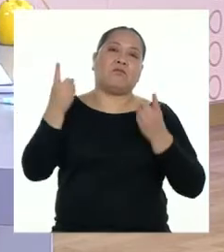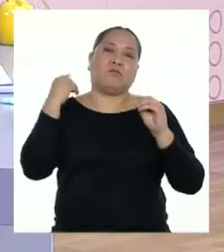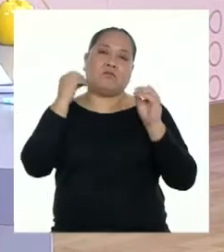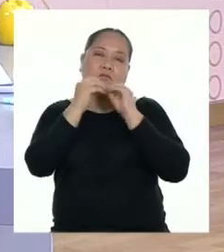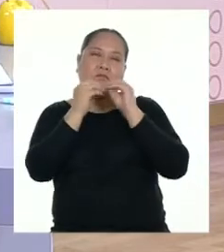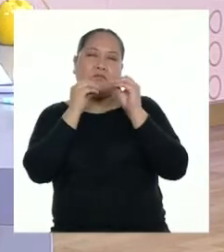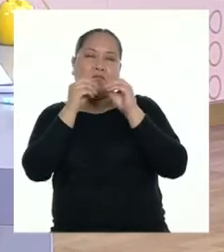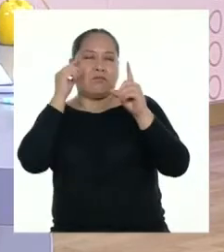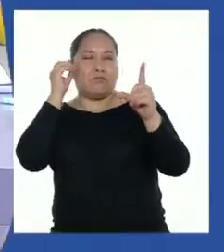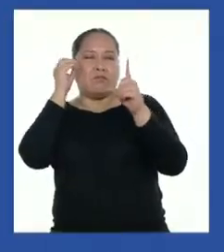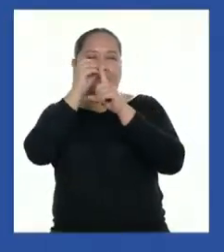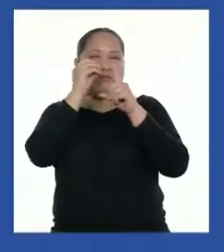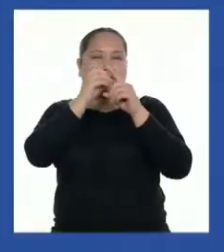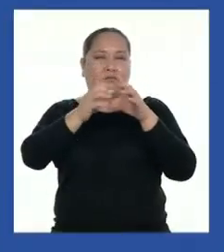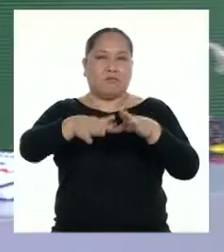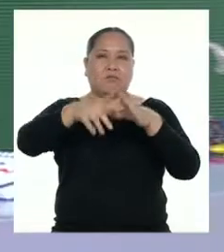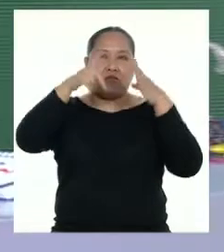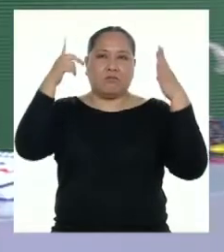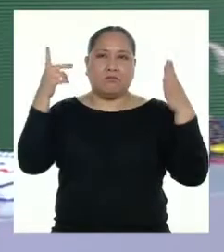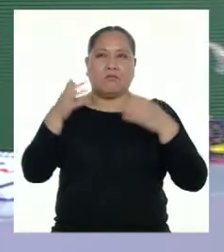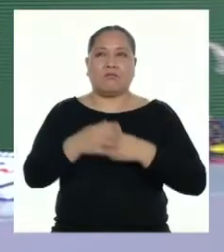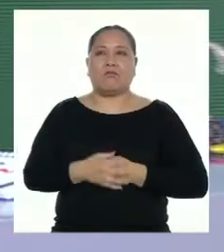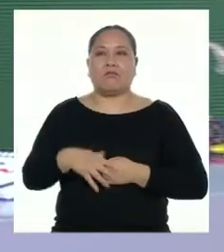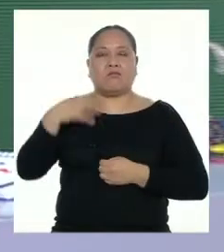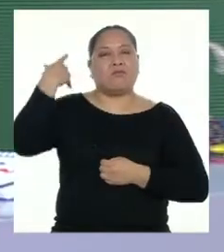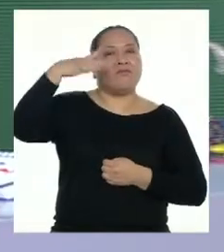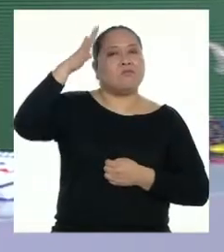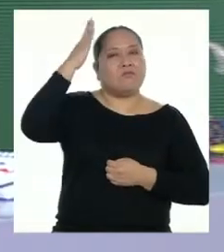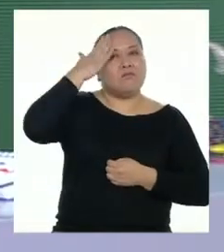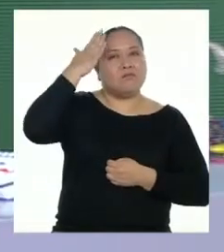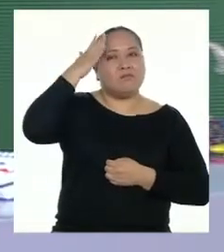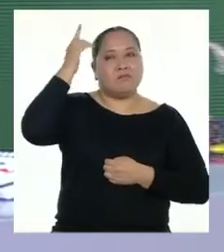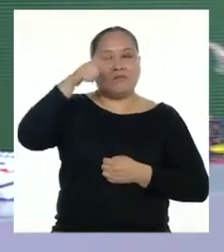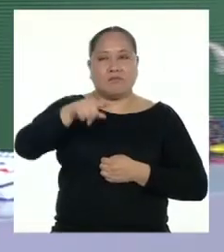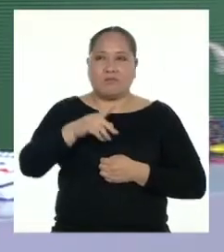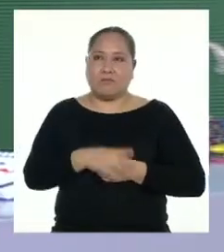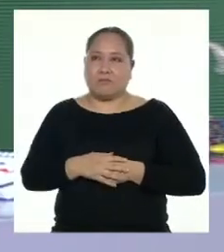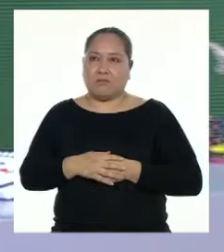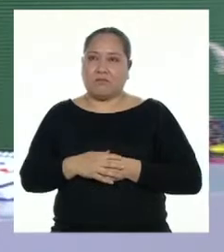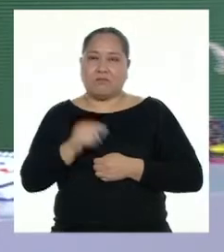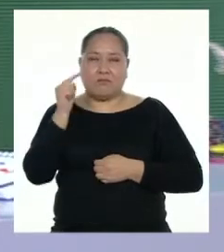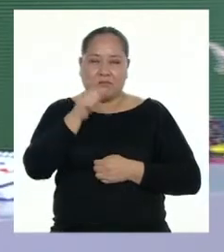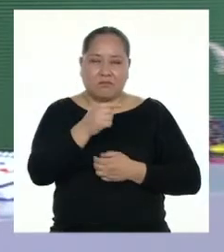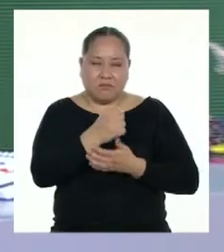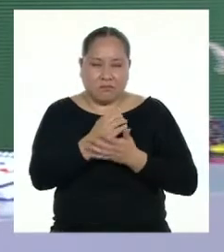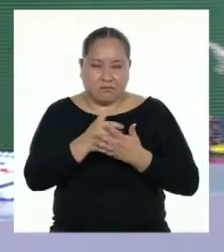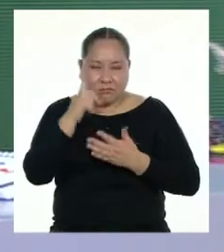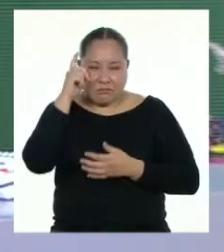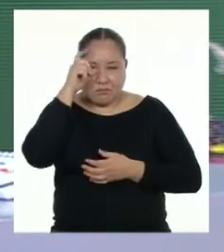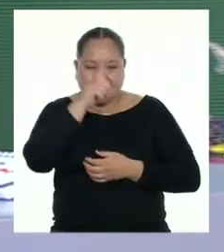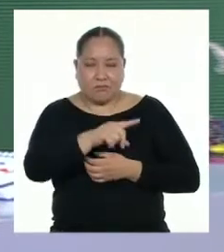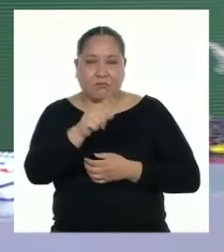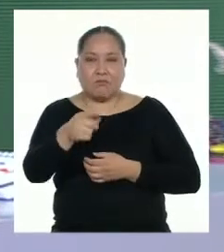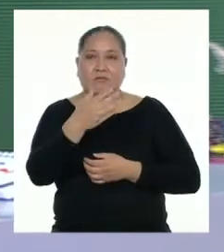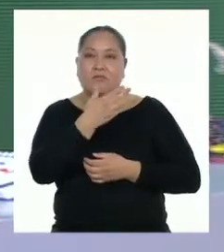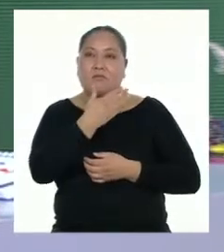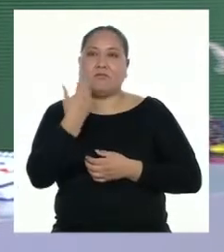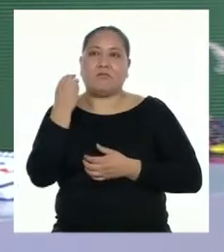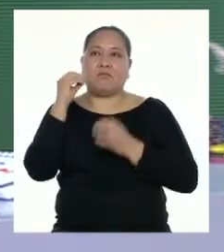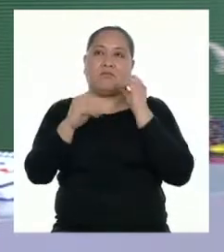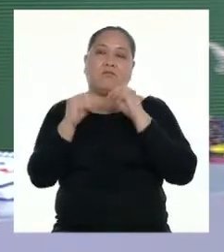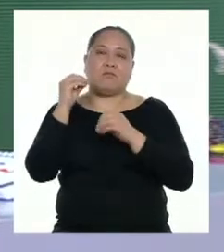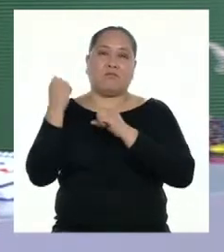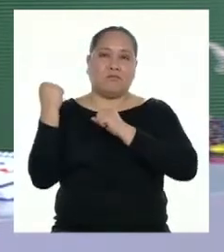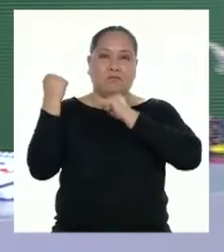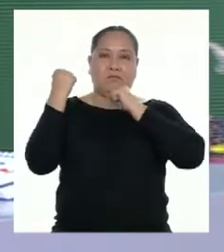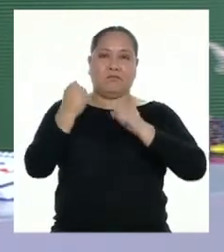enfrentemos a retos más grandes. Así que ya saben, cuando lleguen a una parte que se les hace difícil, lo mejor es ponerle